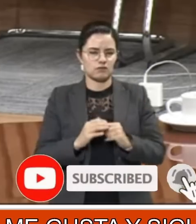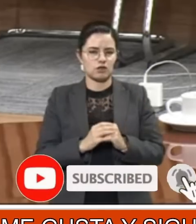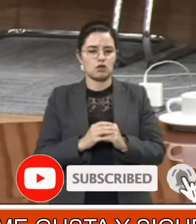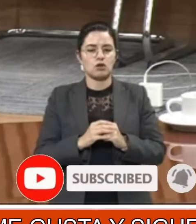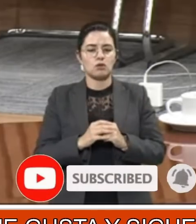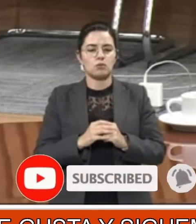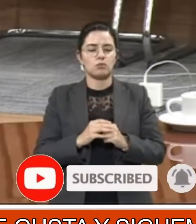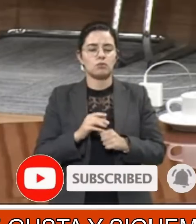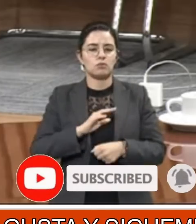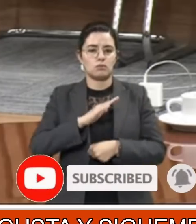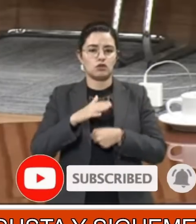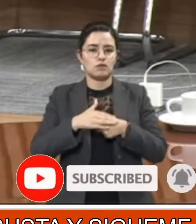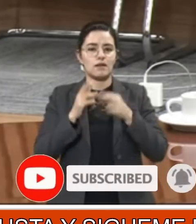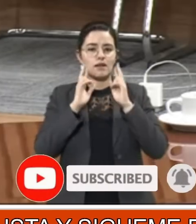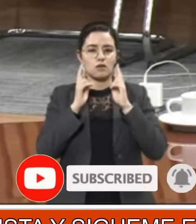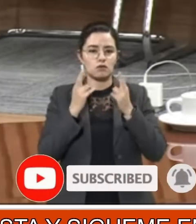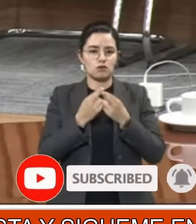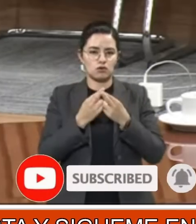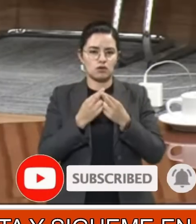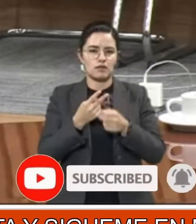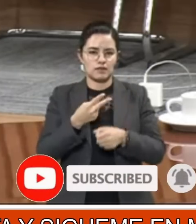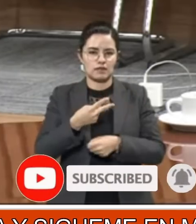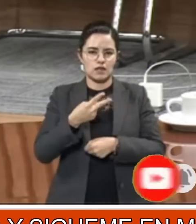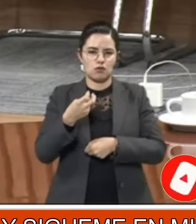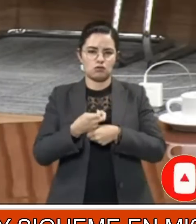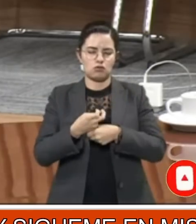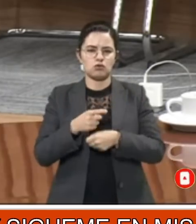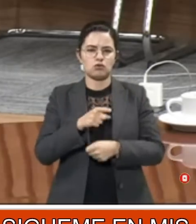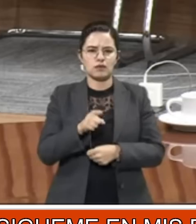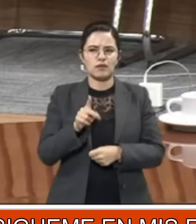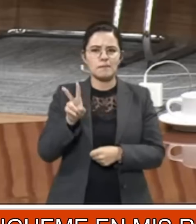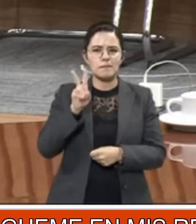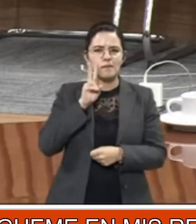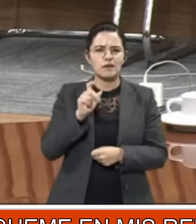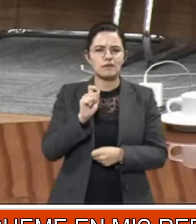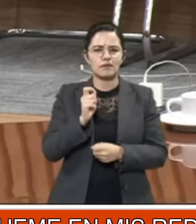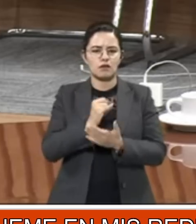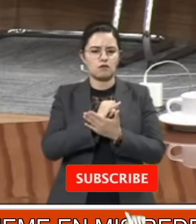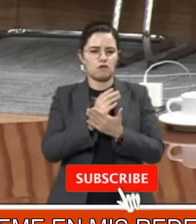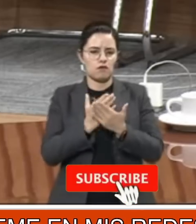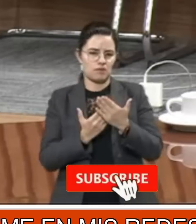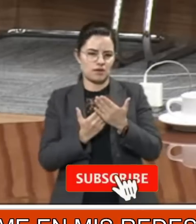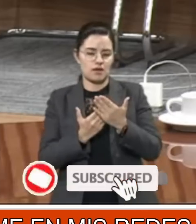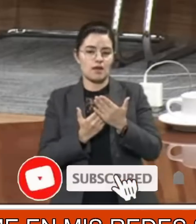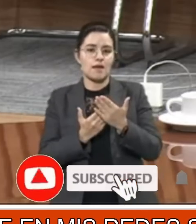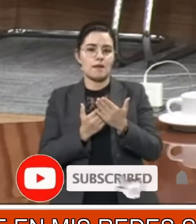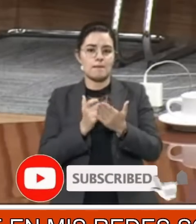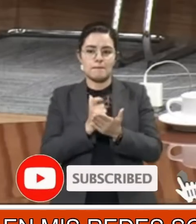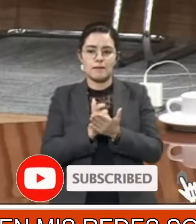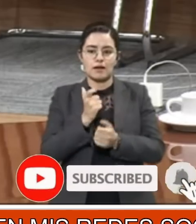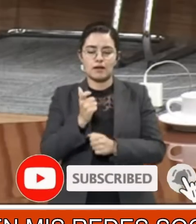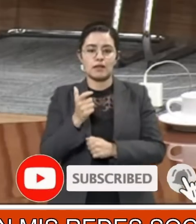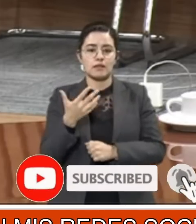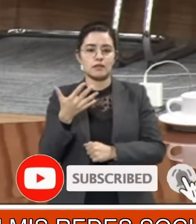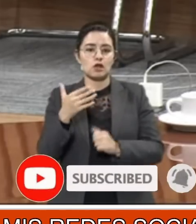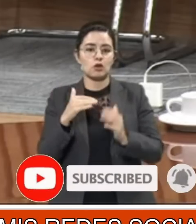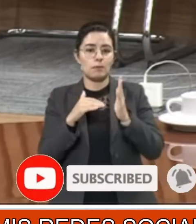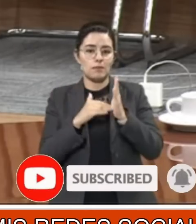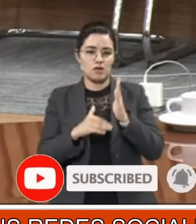Consejo General, pues a nuestra consideración es tal vez la huella más evidente que